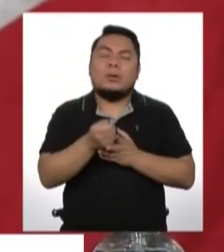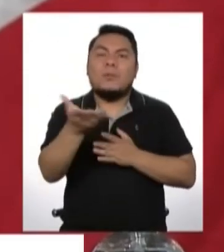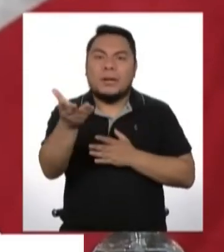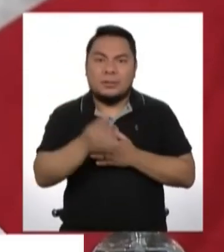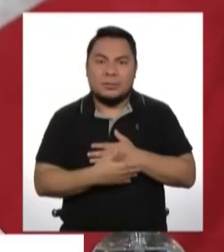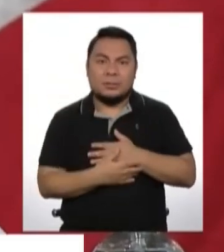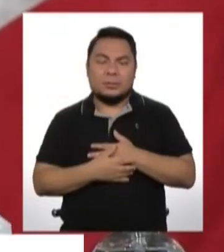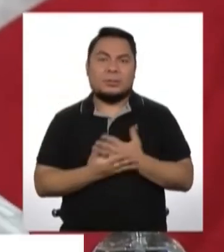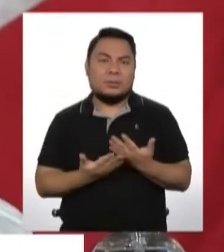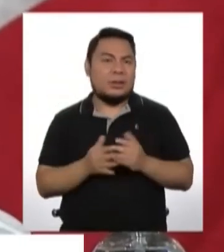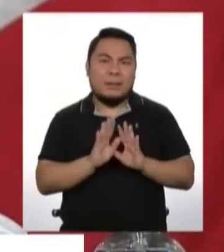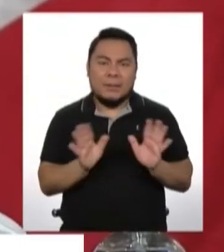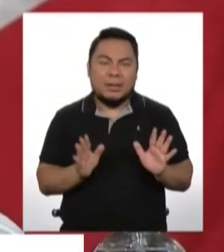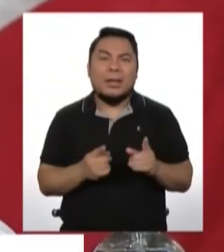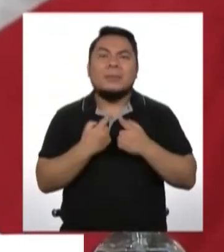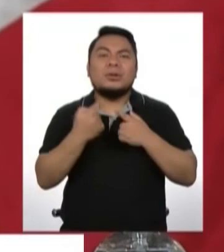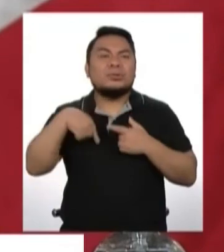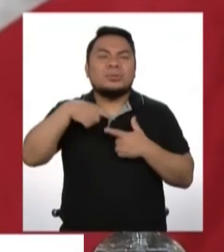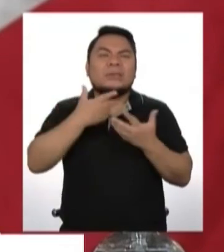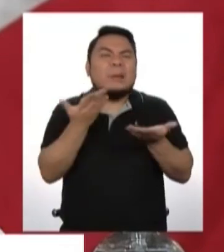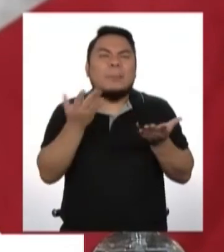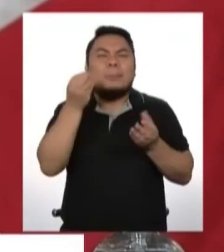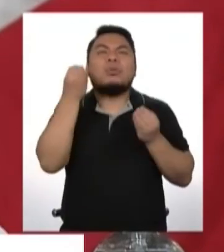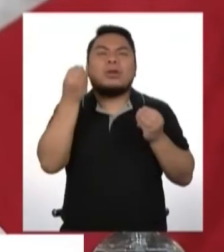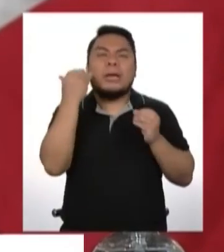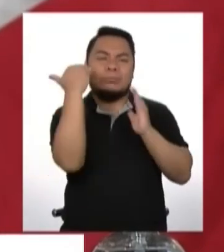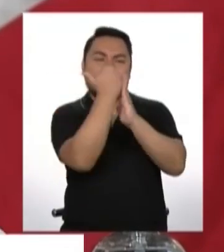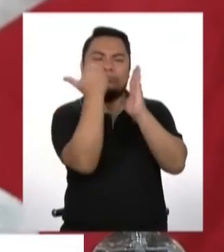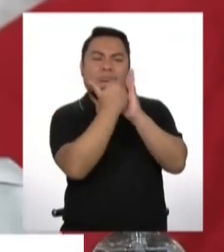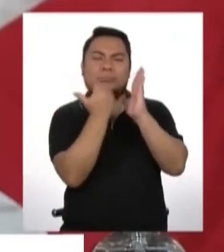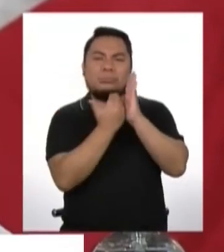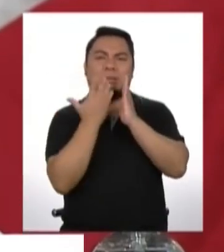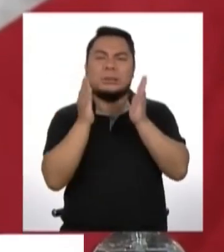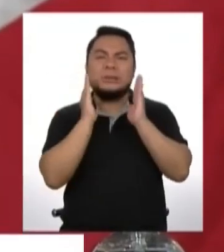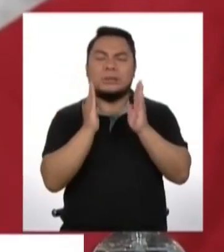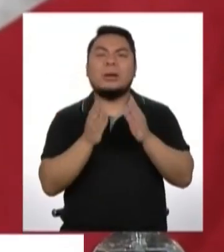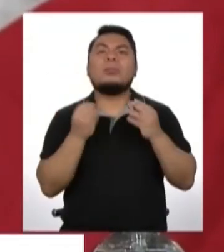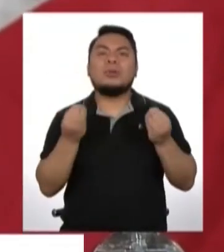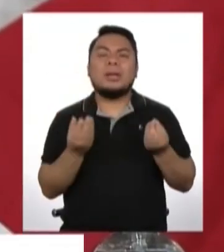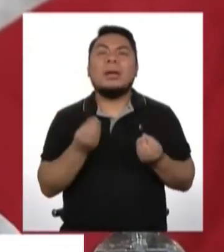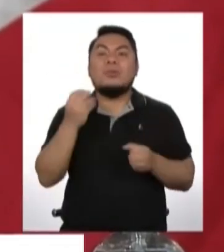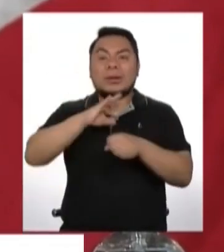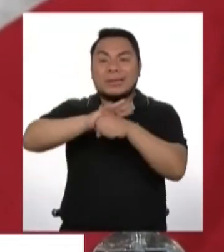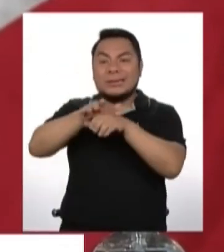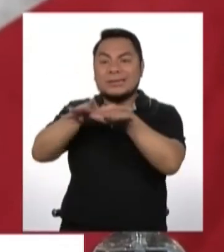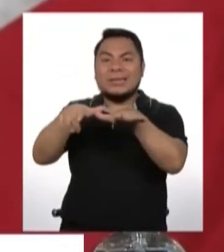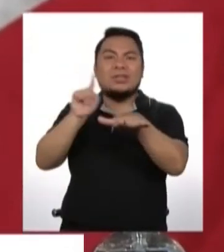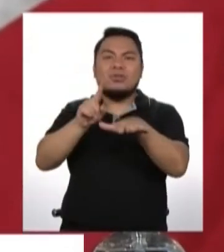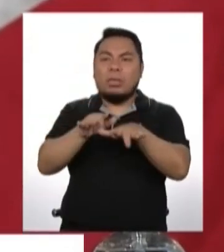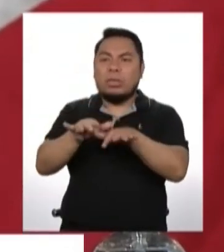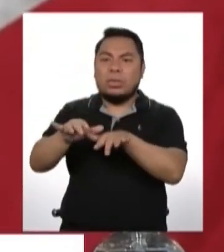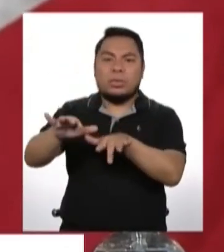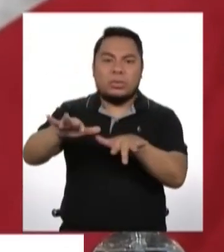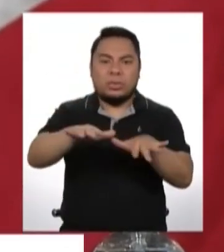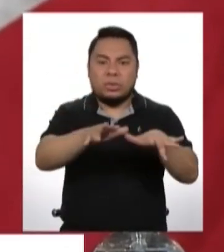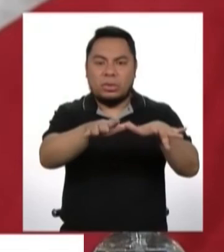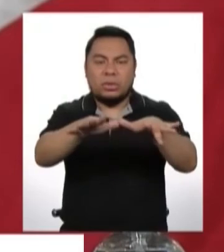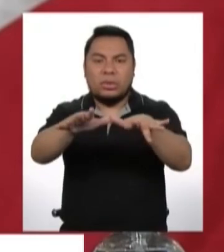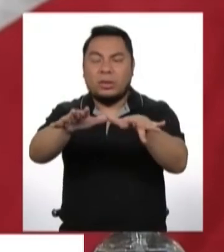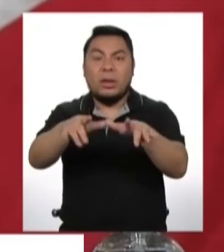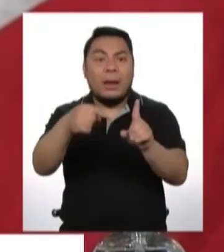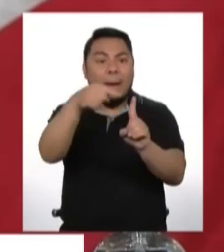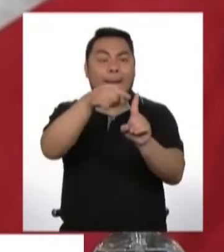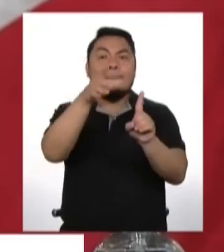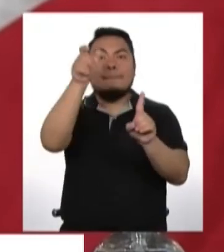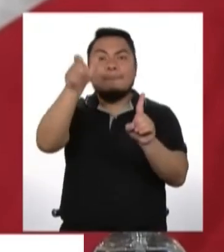queremos lograr es de que el virus, en la medida de lo posible, transite, se desplace. Y entonces